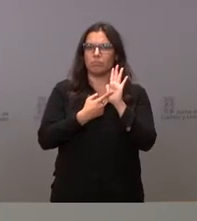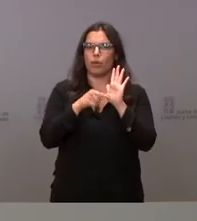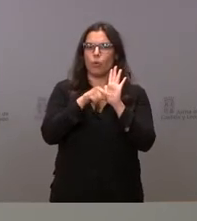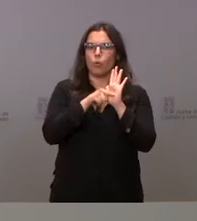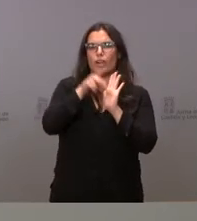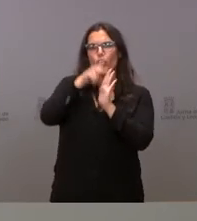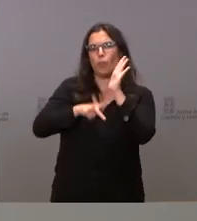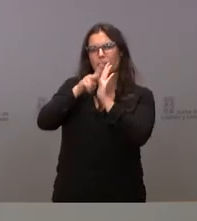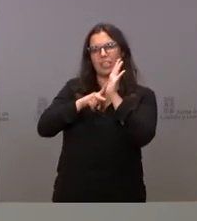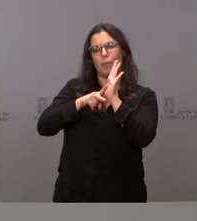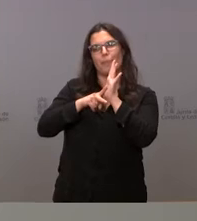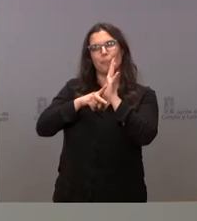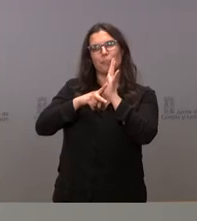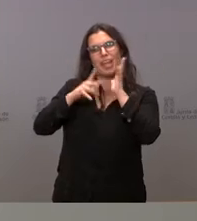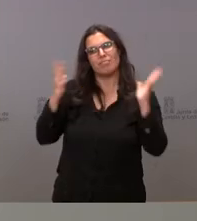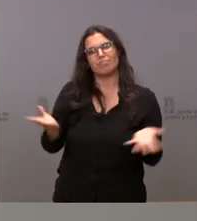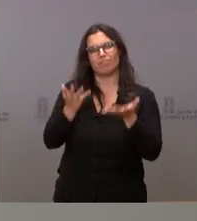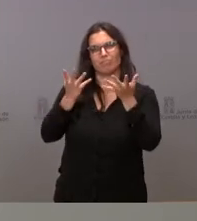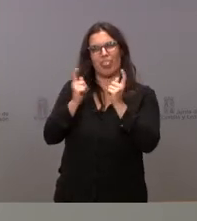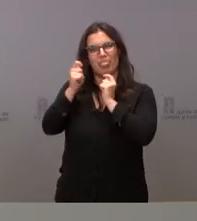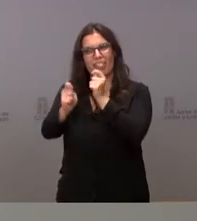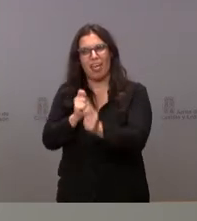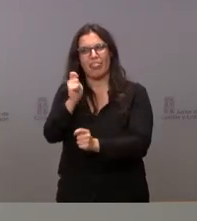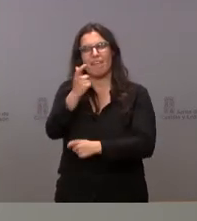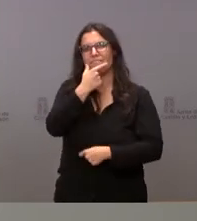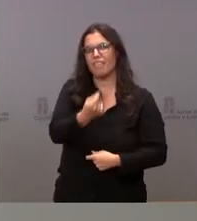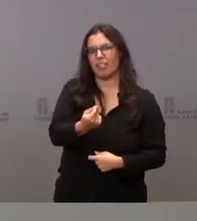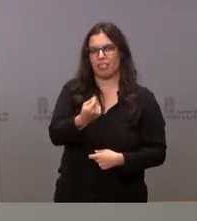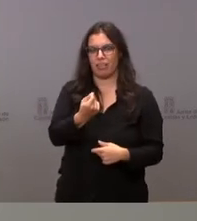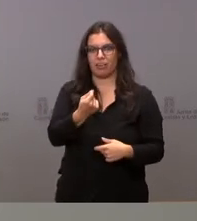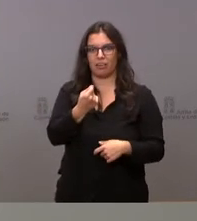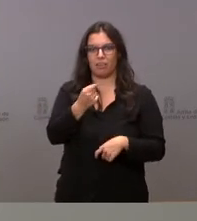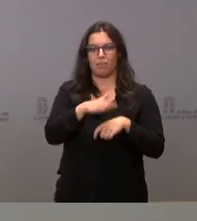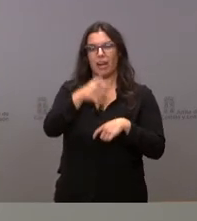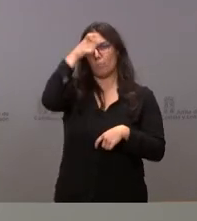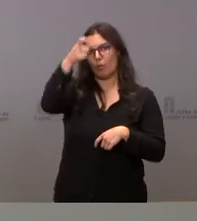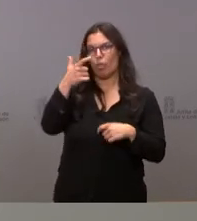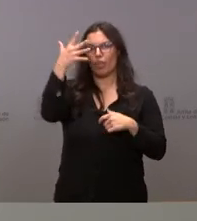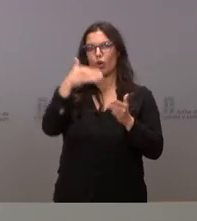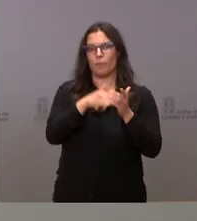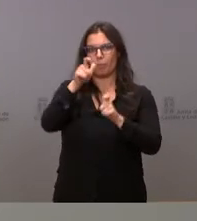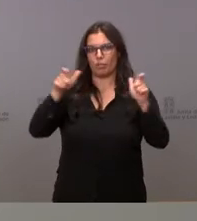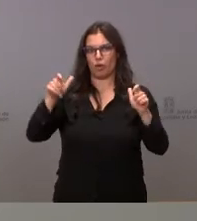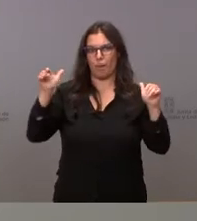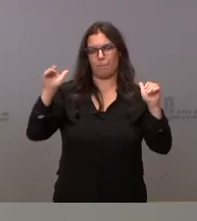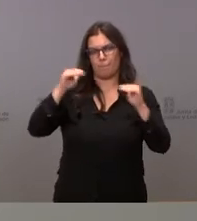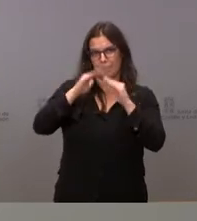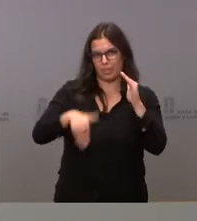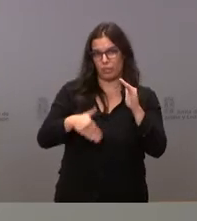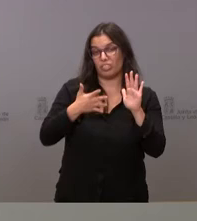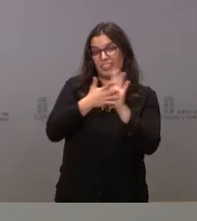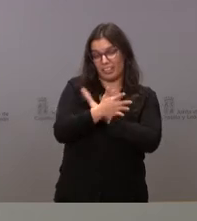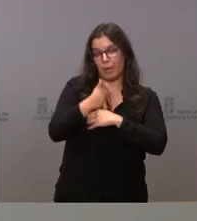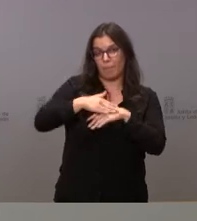favorable más favorable para los municipios de menos de 5.000 habitantes, por tanto, en torno al